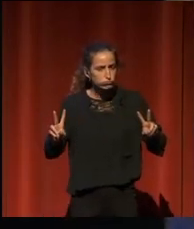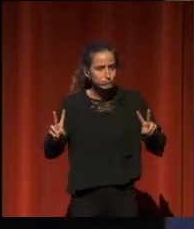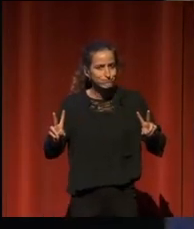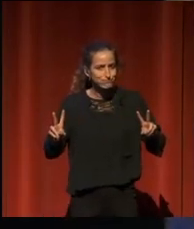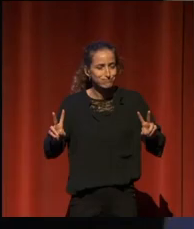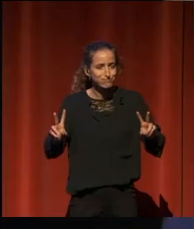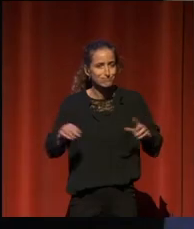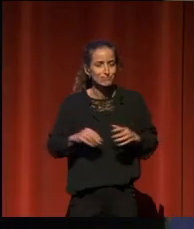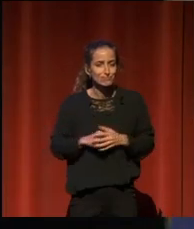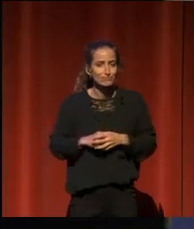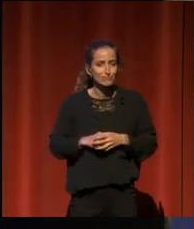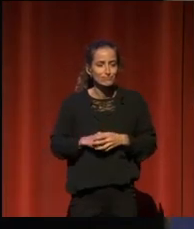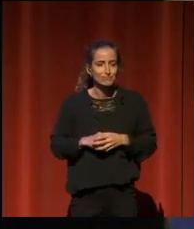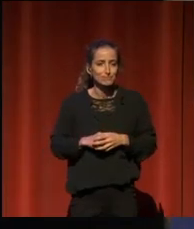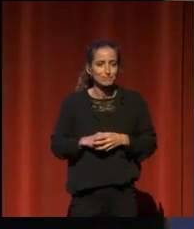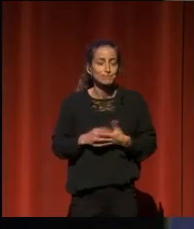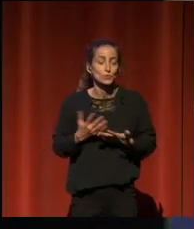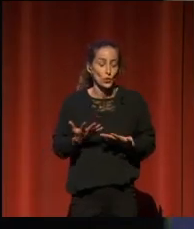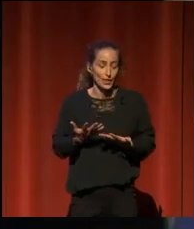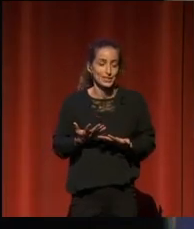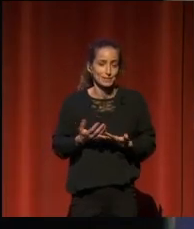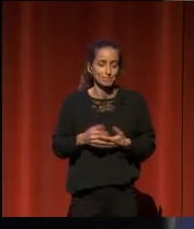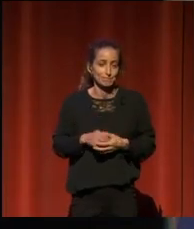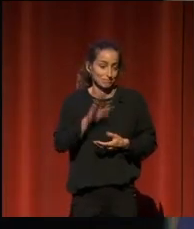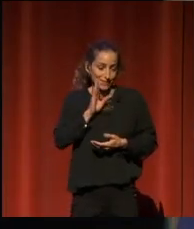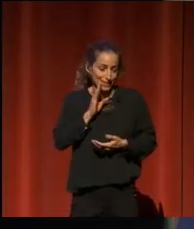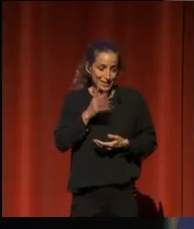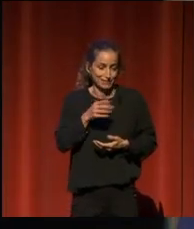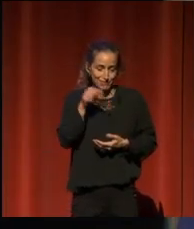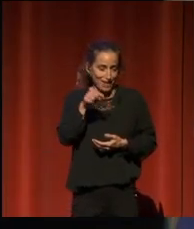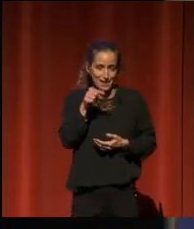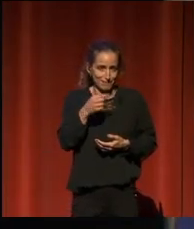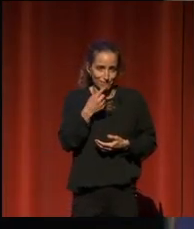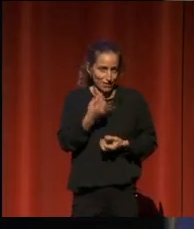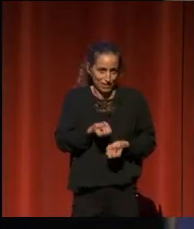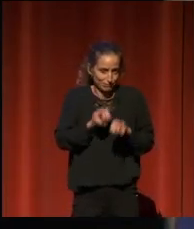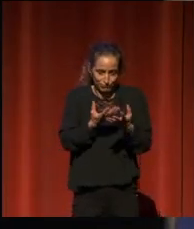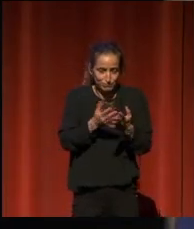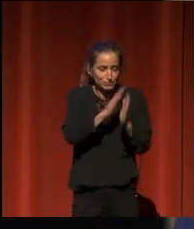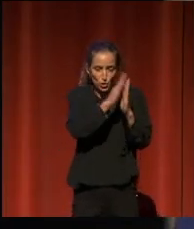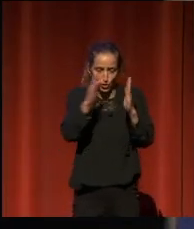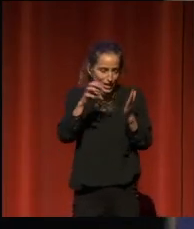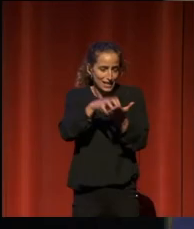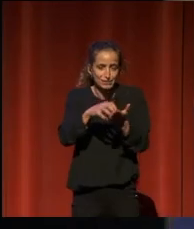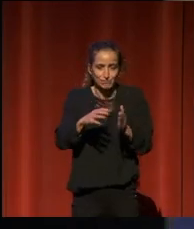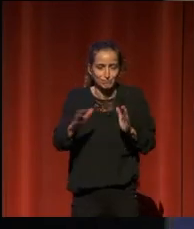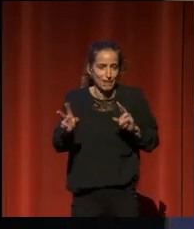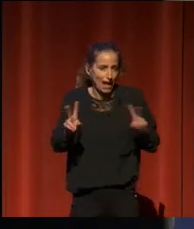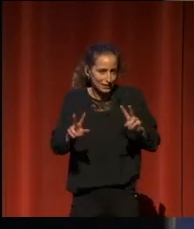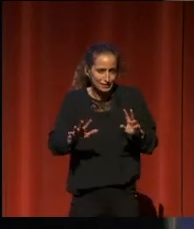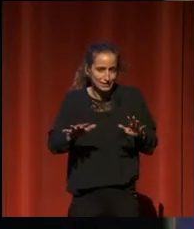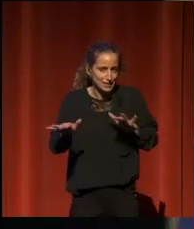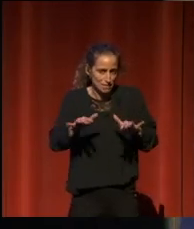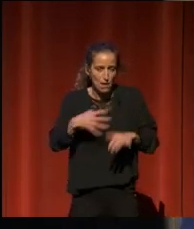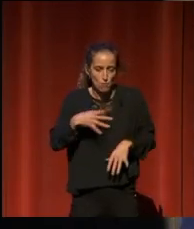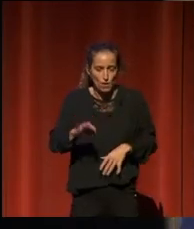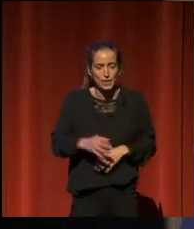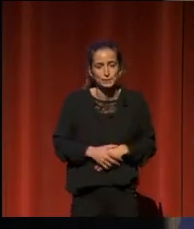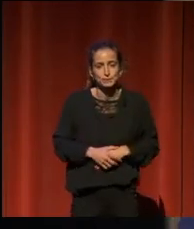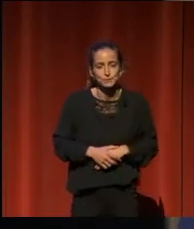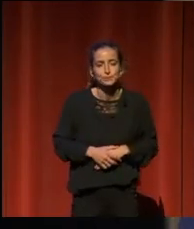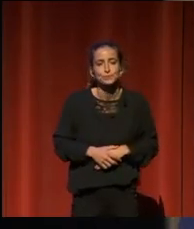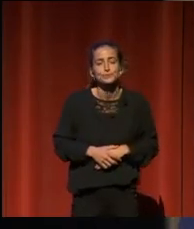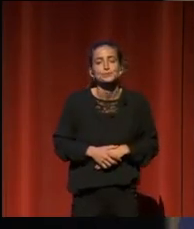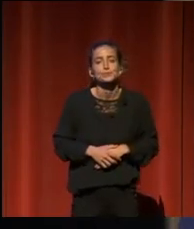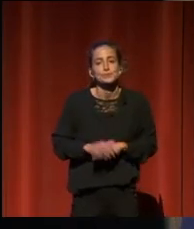este es un nivel donde las bibliotecas pueden ser activas y después mitad camino tenemos